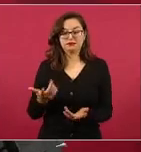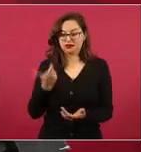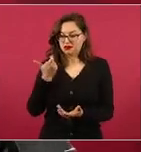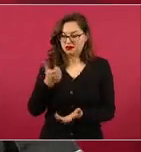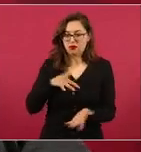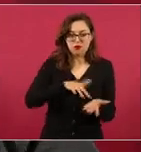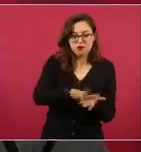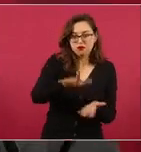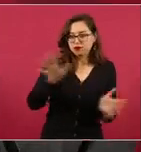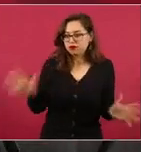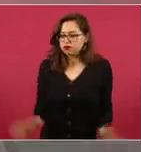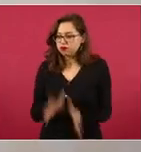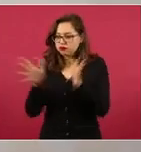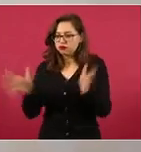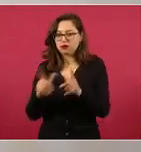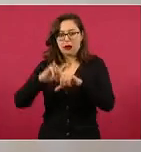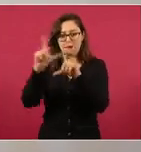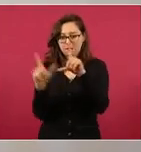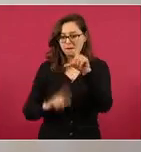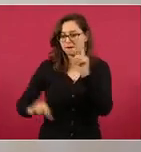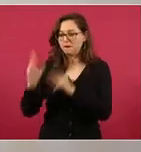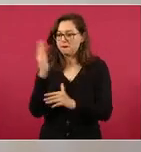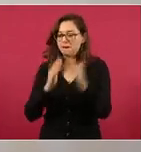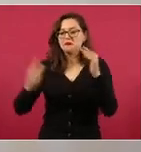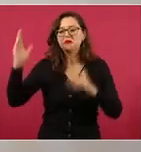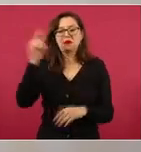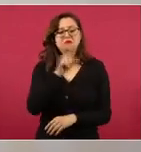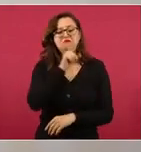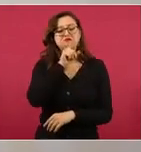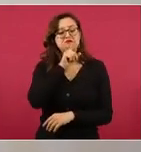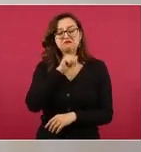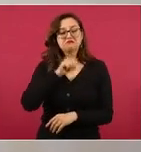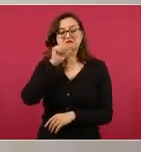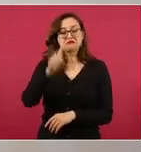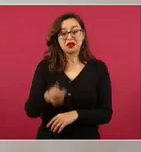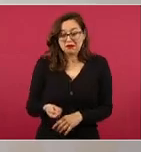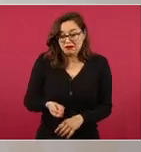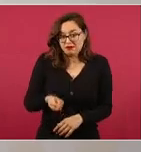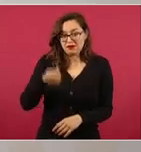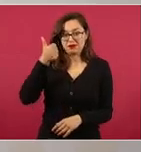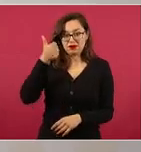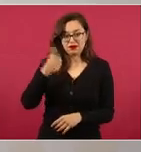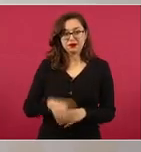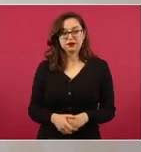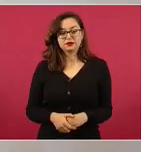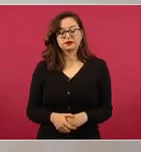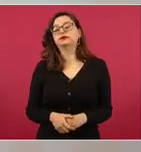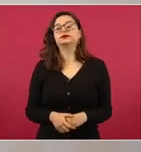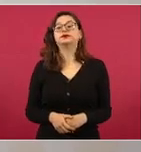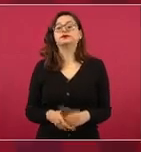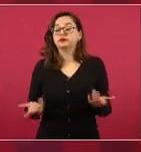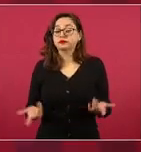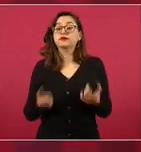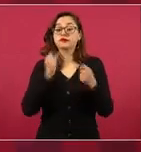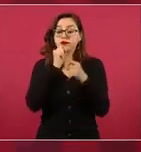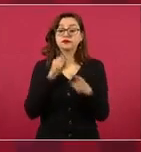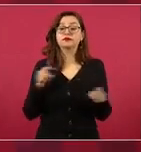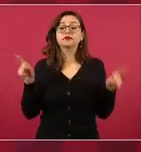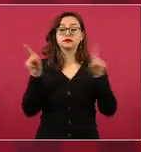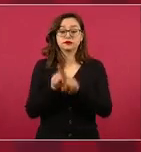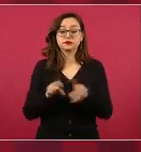Y también mucha inversión privada nacional. Ahora que fui a